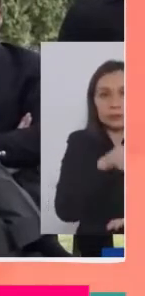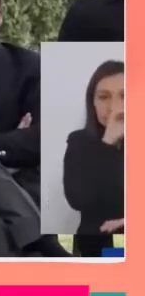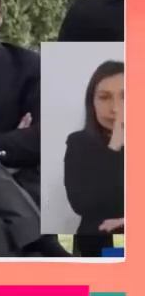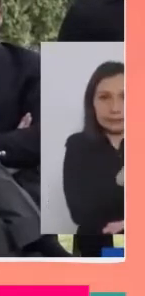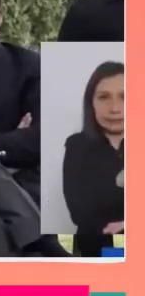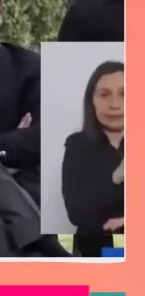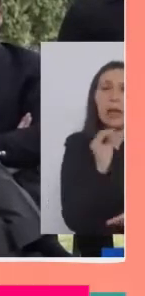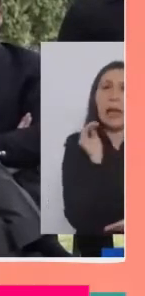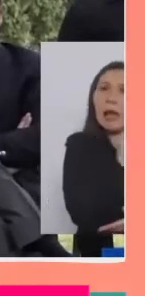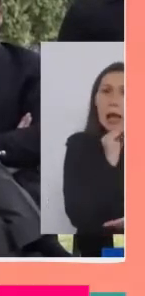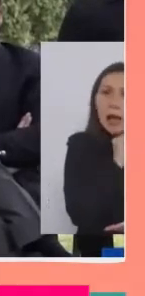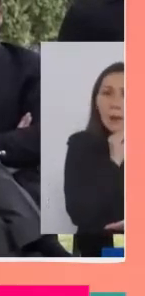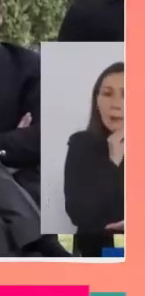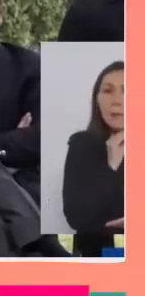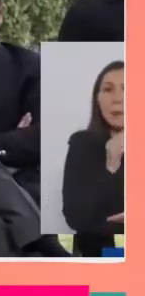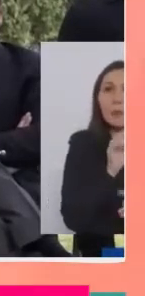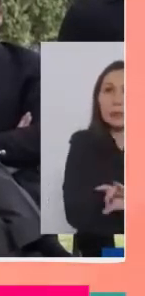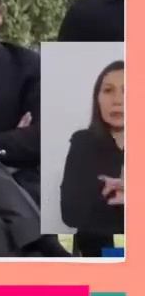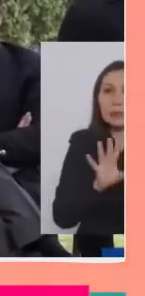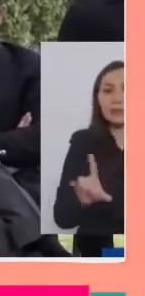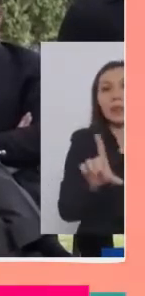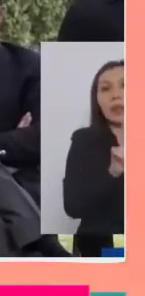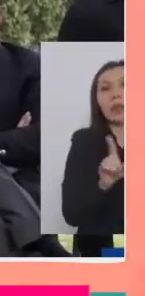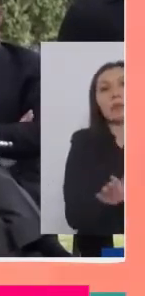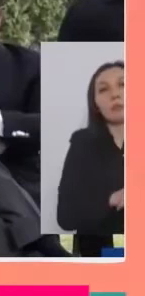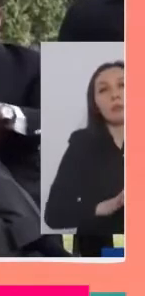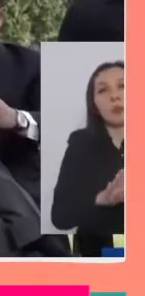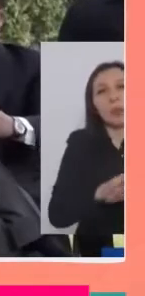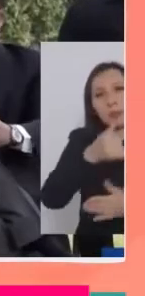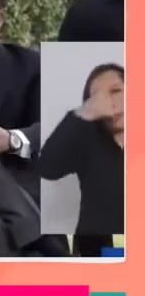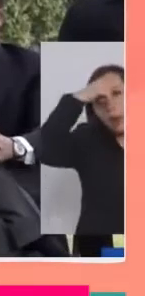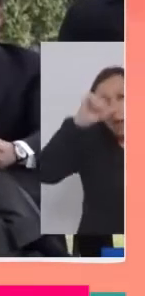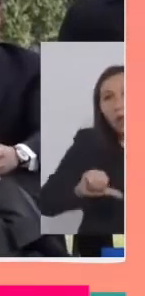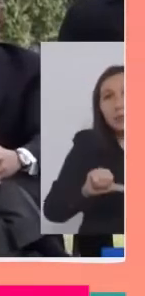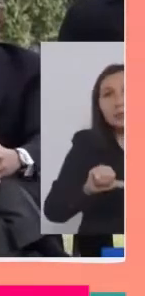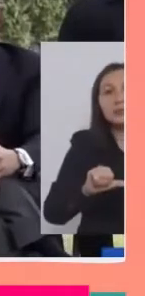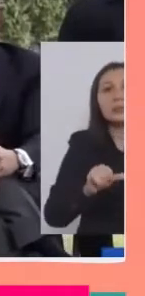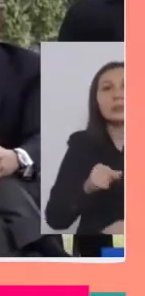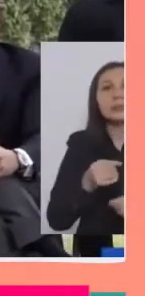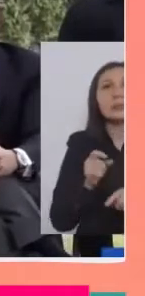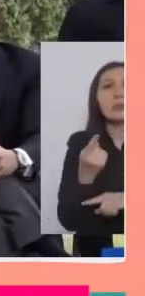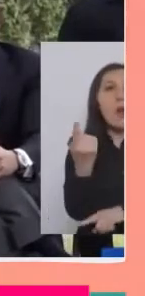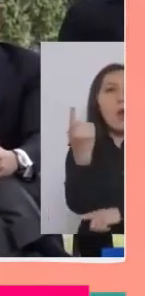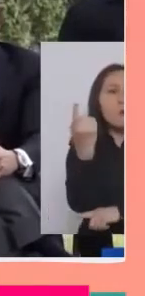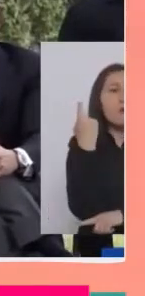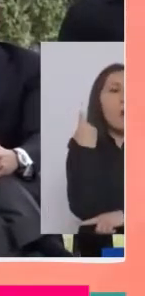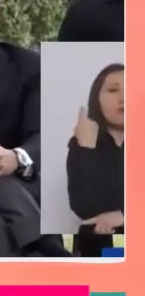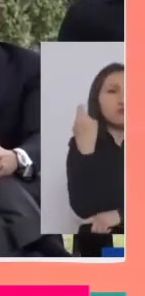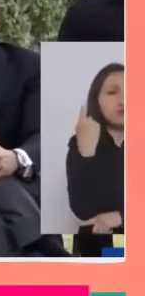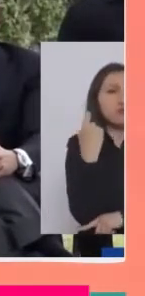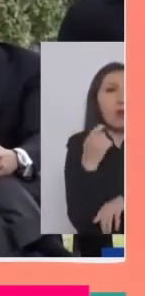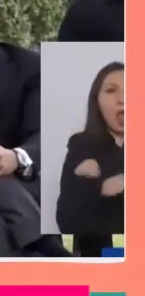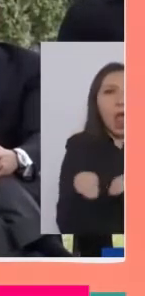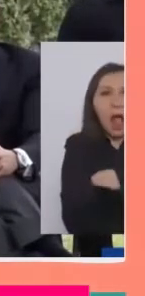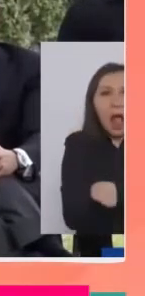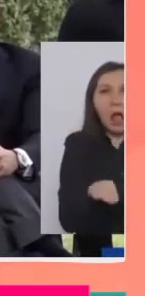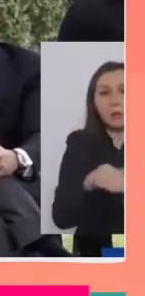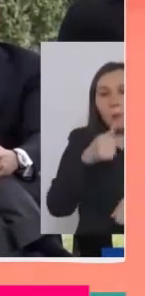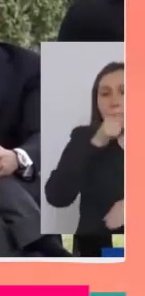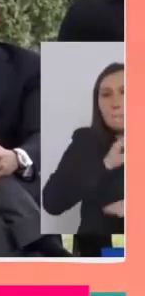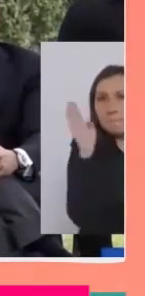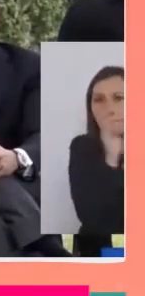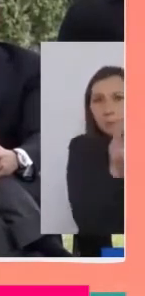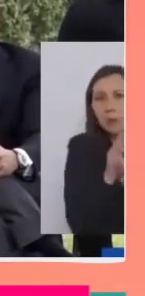tratando de generar medidas preventivas delictuales y además reactivas cuando se cometen los delitos. Bueno, entonces, además que